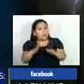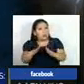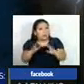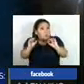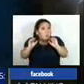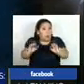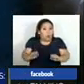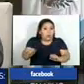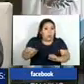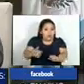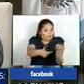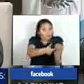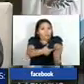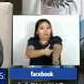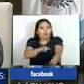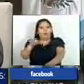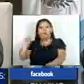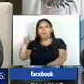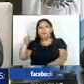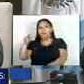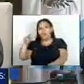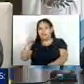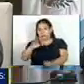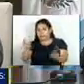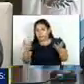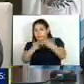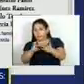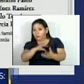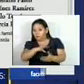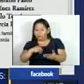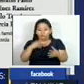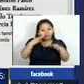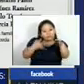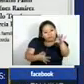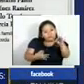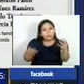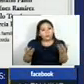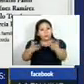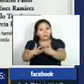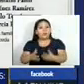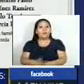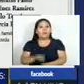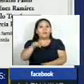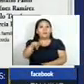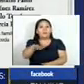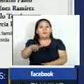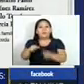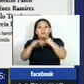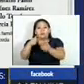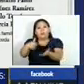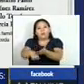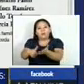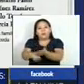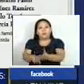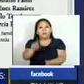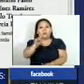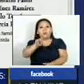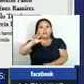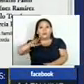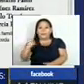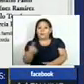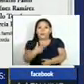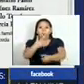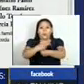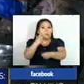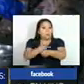exámenes de ADN que luego vamos a contrastar con la parte mexicana aunque autoridades de San Marcos tienen los nombres de 13 guatemaltecos que